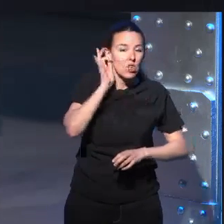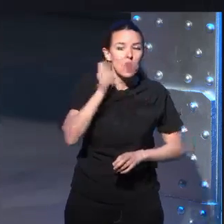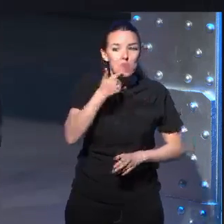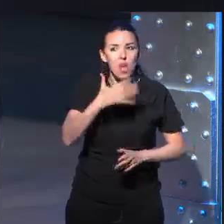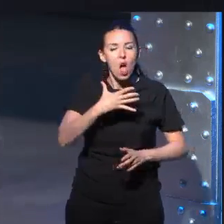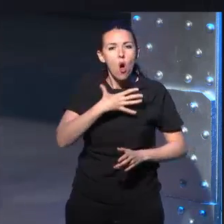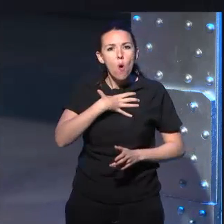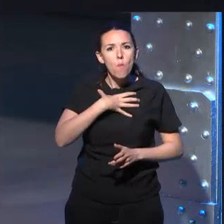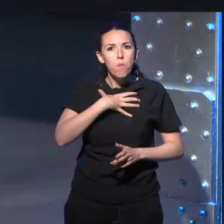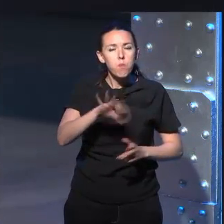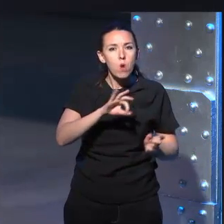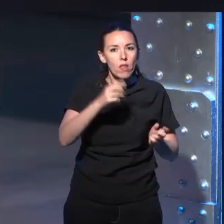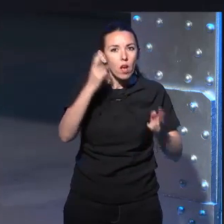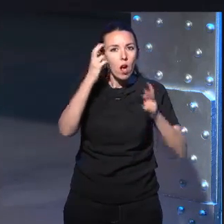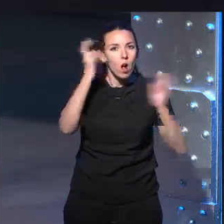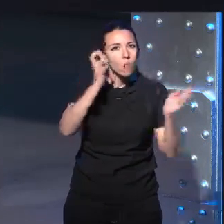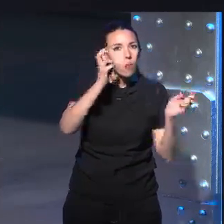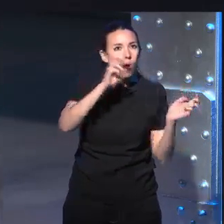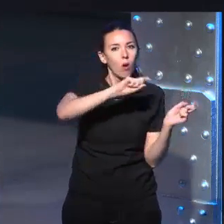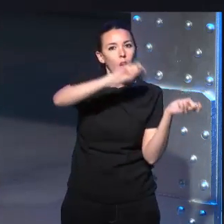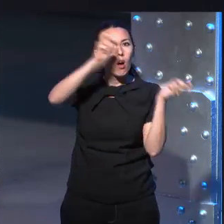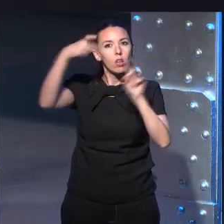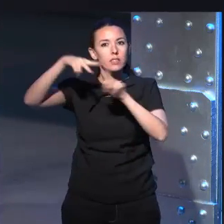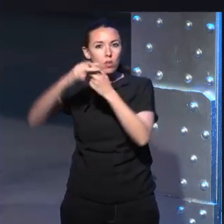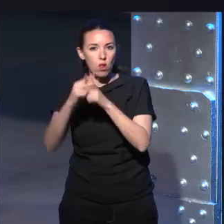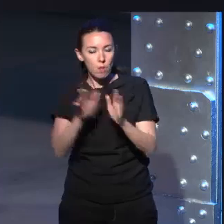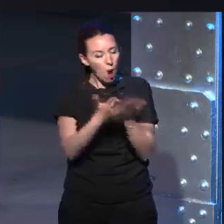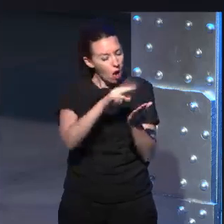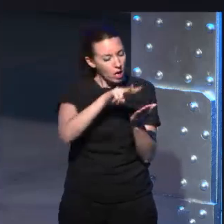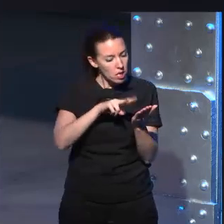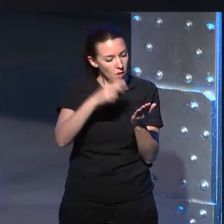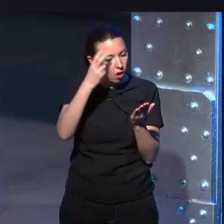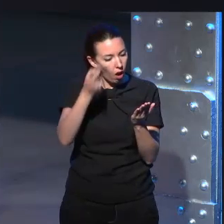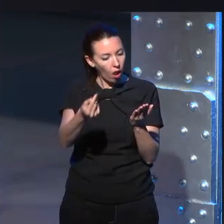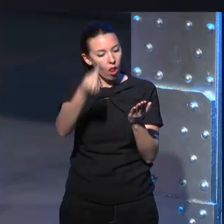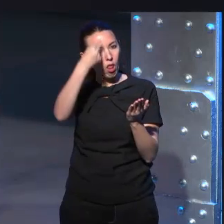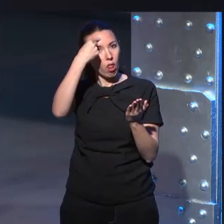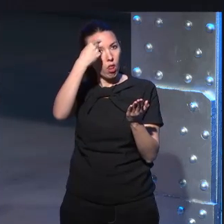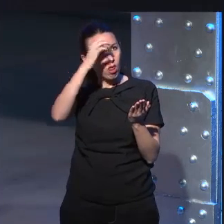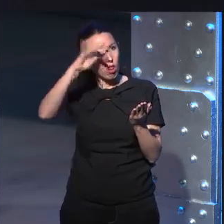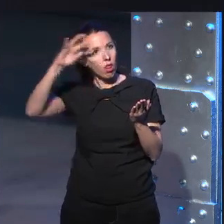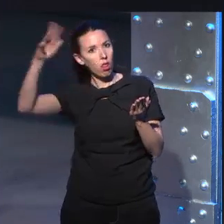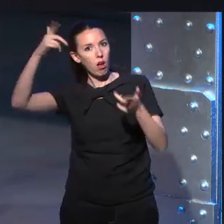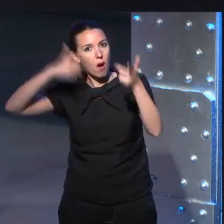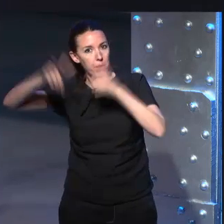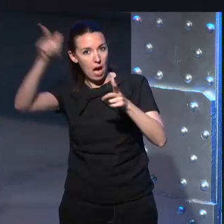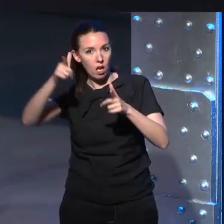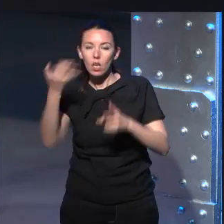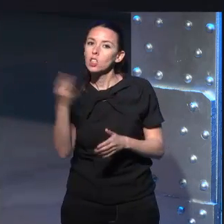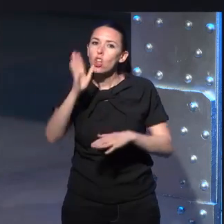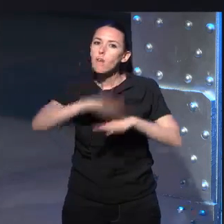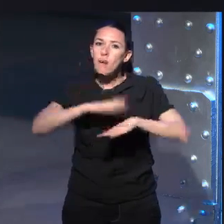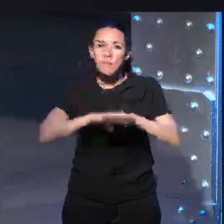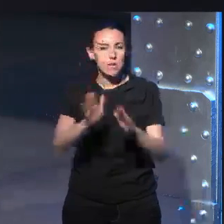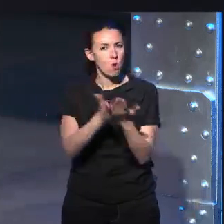la capacidad de transportarse a situaciones que estaba leyendo. Yo creo que eso es lo mínimo y lo máximo que se le debe exigir siempre